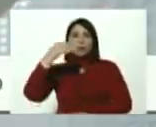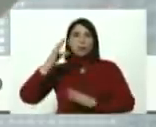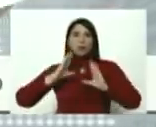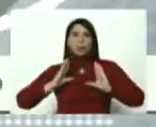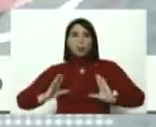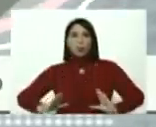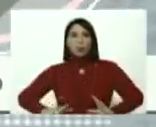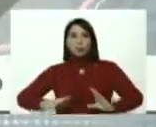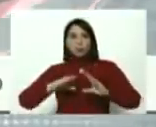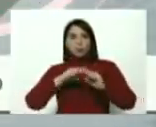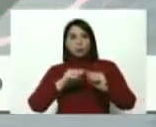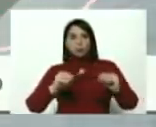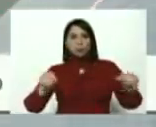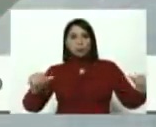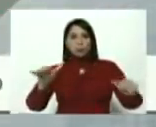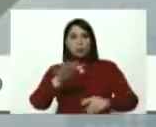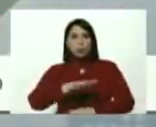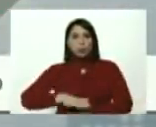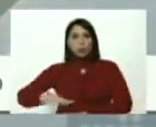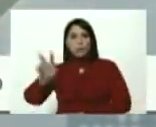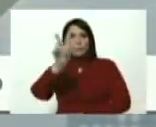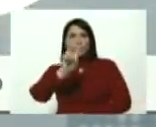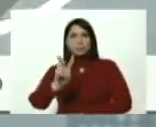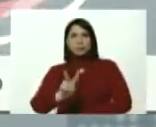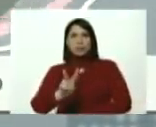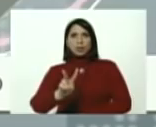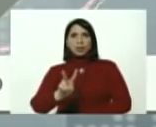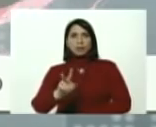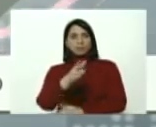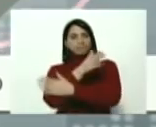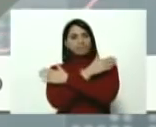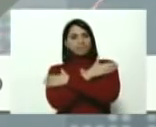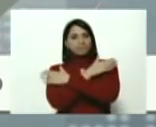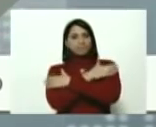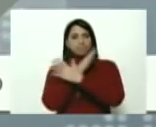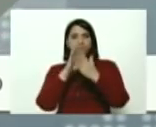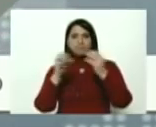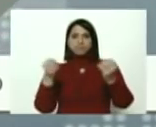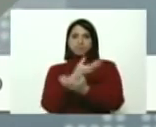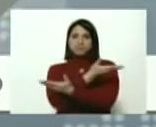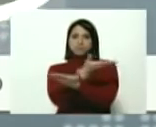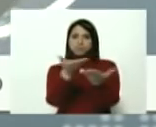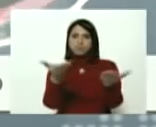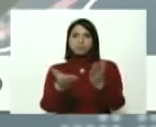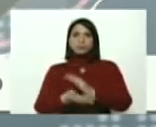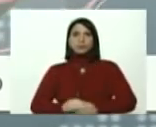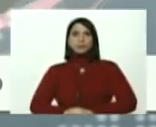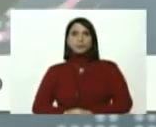y el territorio de toda nuestra república. Un gran abrazo a todas y a todos.